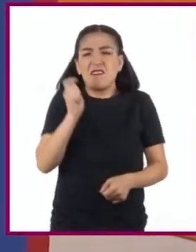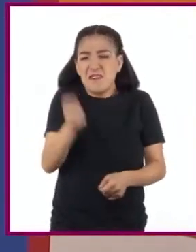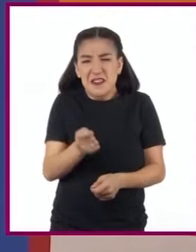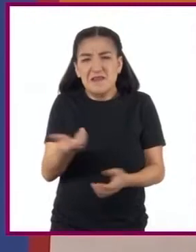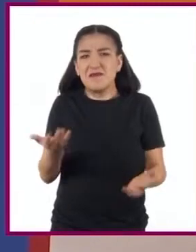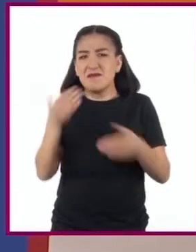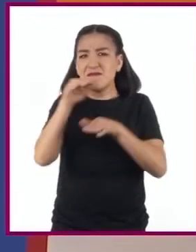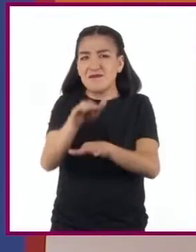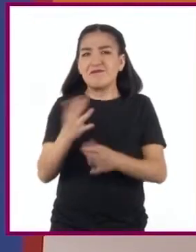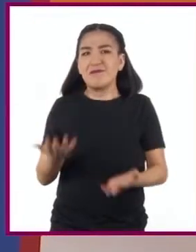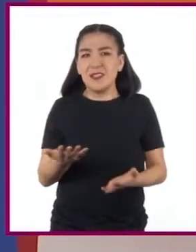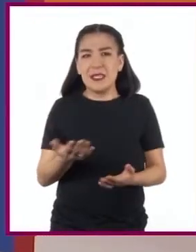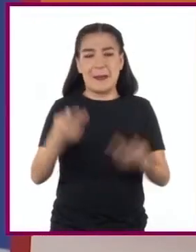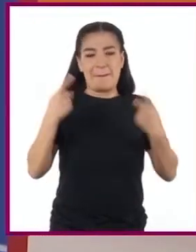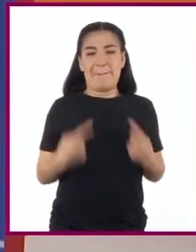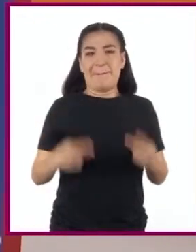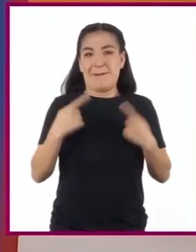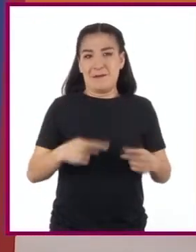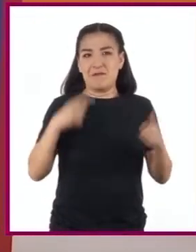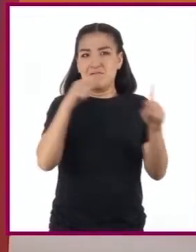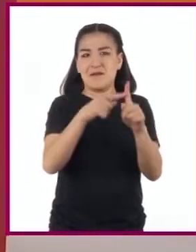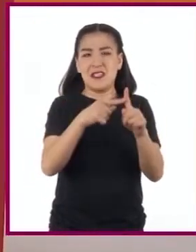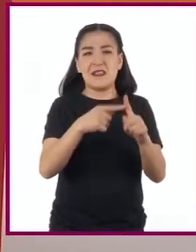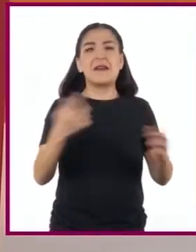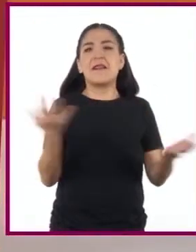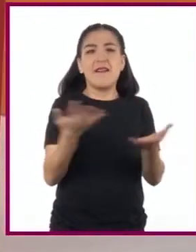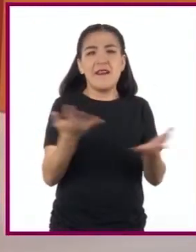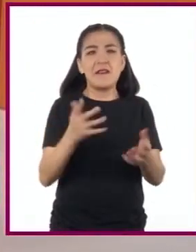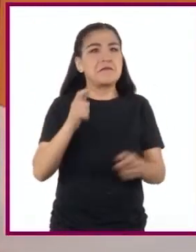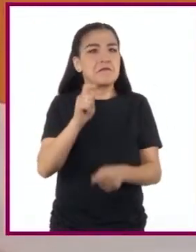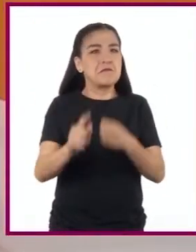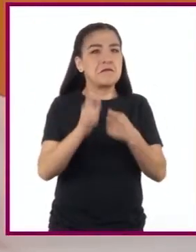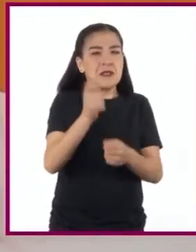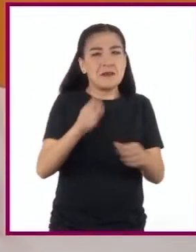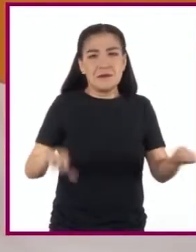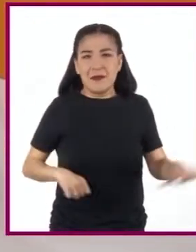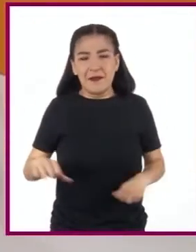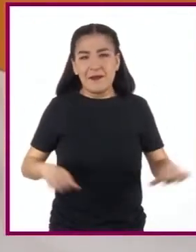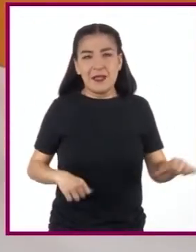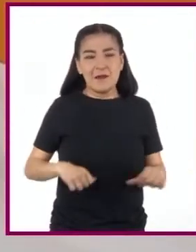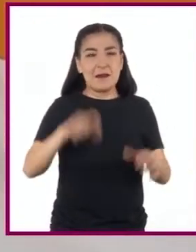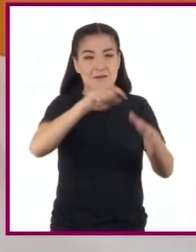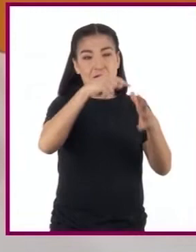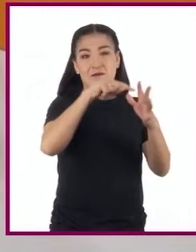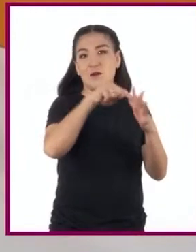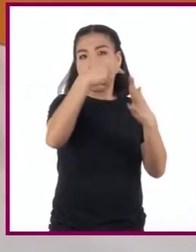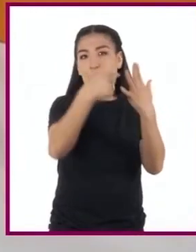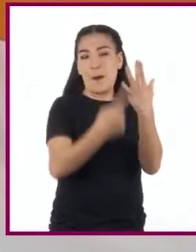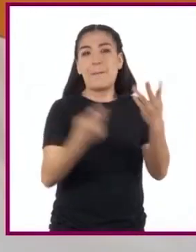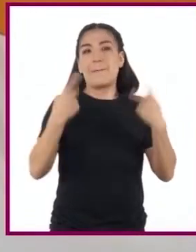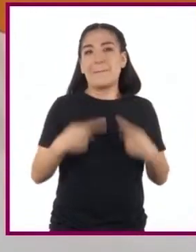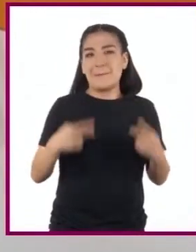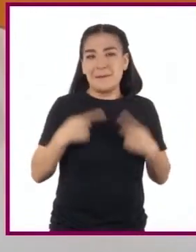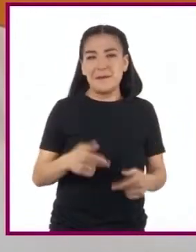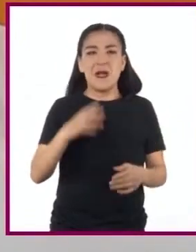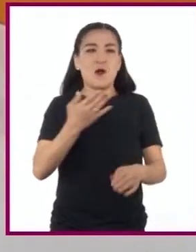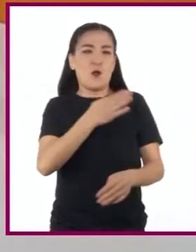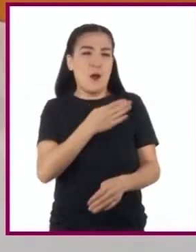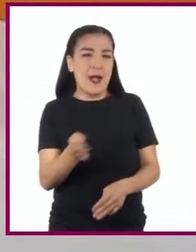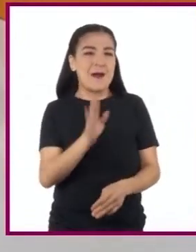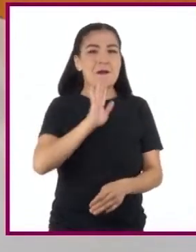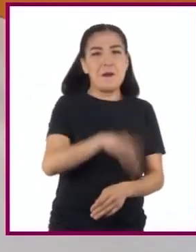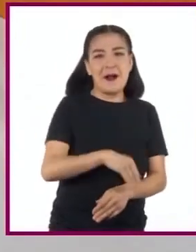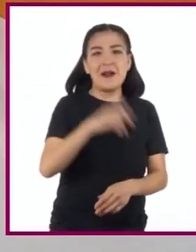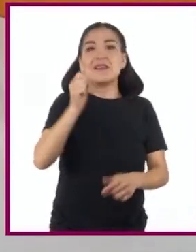trata, el sujeto, quién realiza la acción, los protagonistas, antagonistas y todos